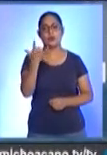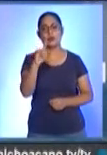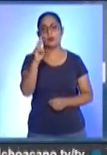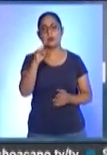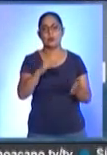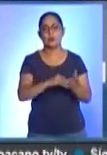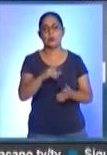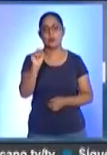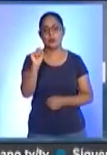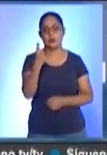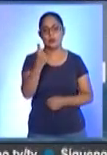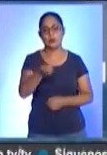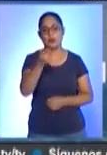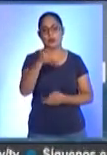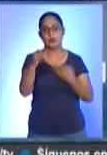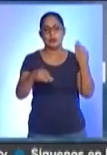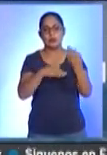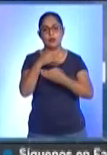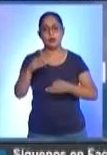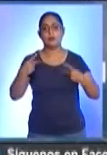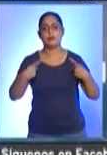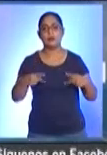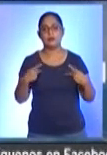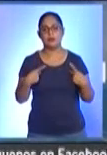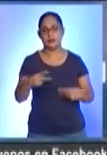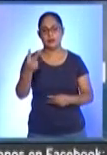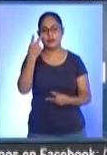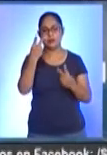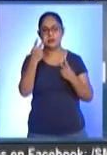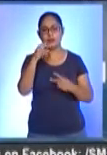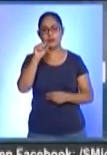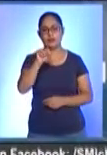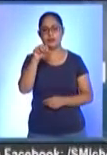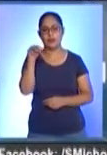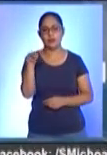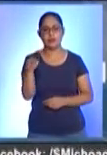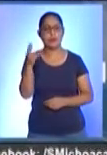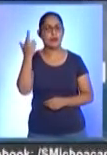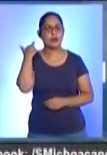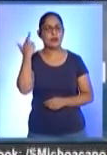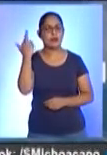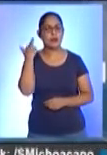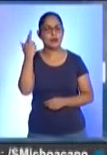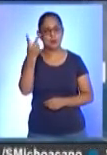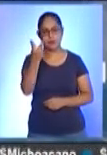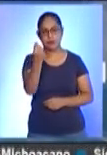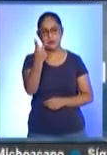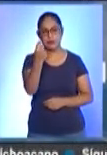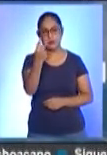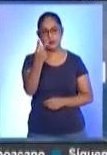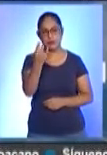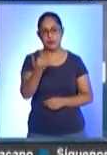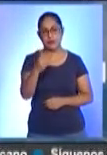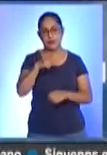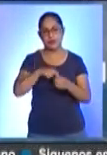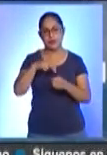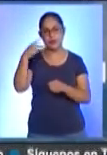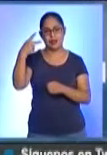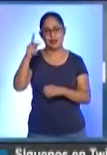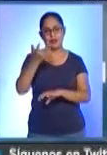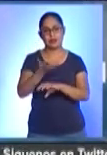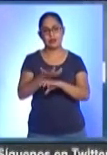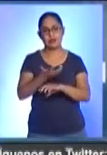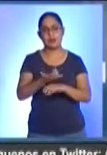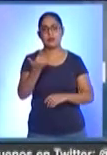Saluda usted, que nos sintoniza en las diferentes señales del sistema michoacano de radio y televisión. Vía mexicanal en los Estados